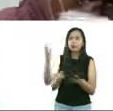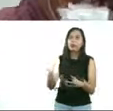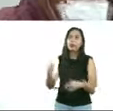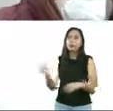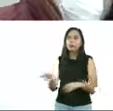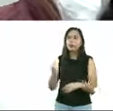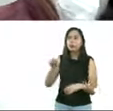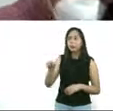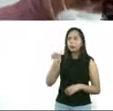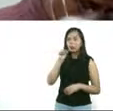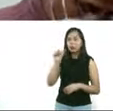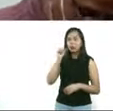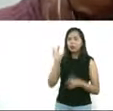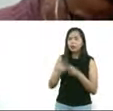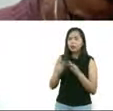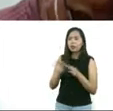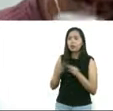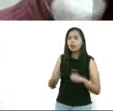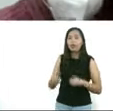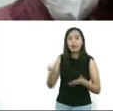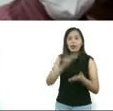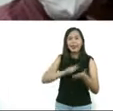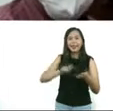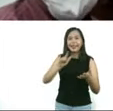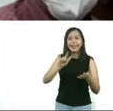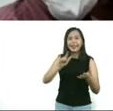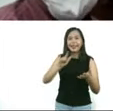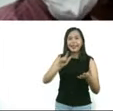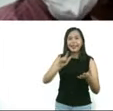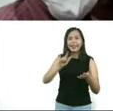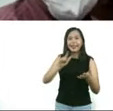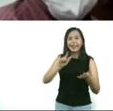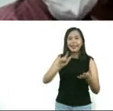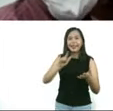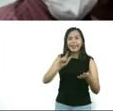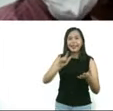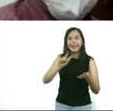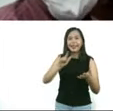ayer mencionó que se va a haber ley seca este fin de semana.